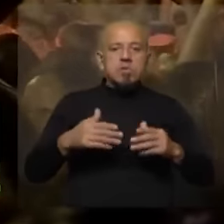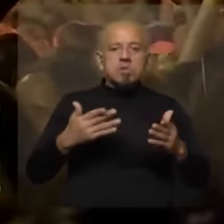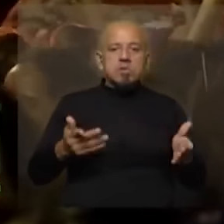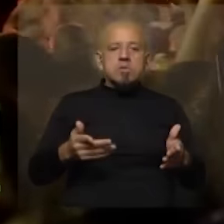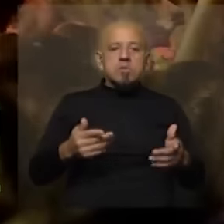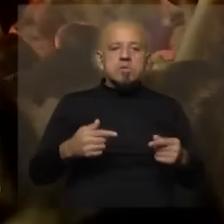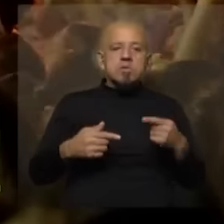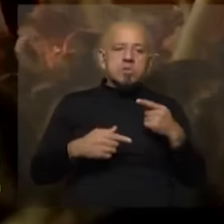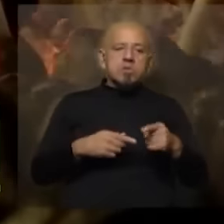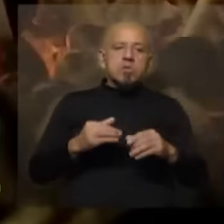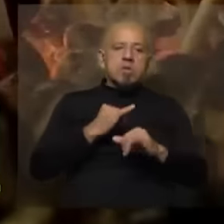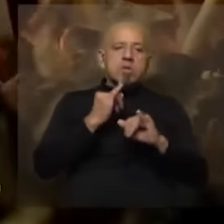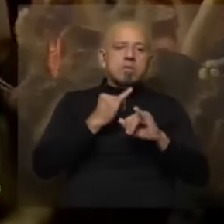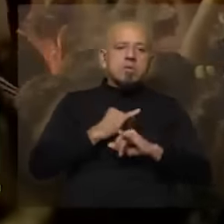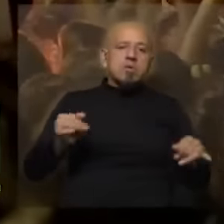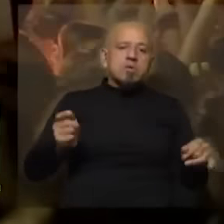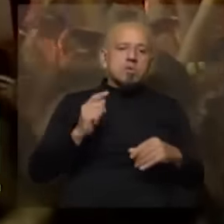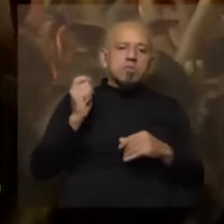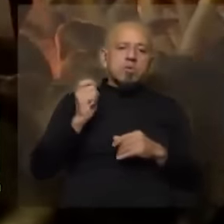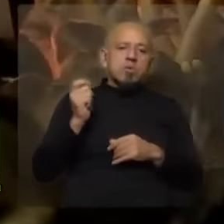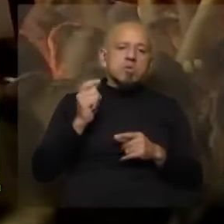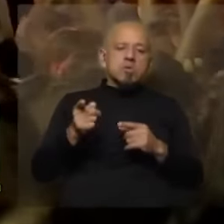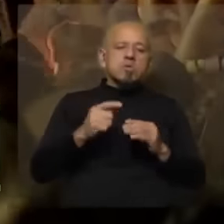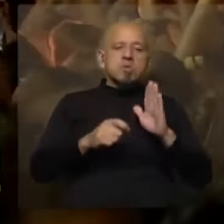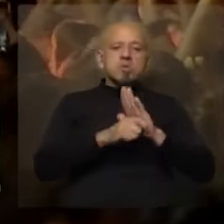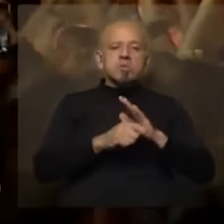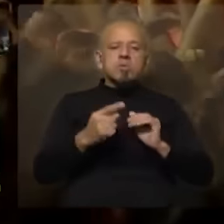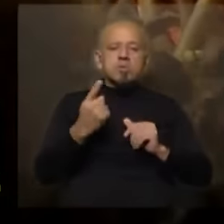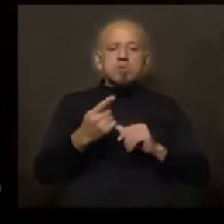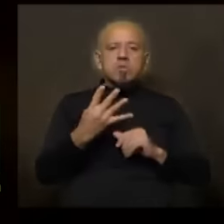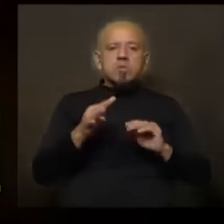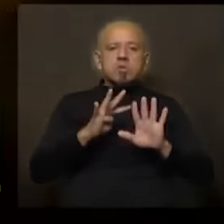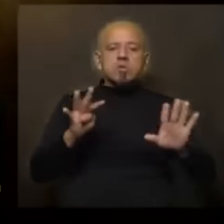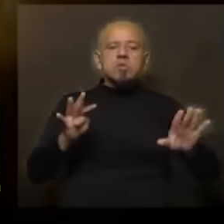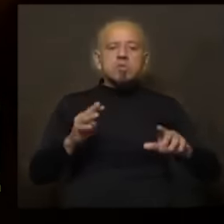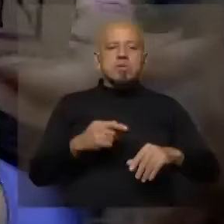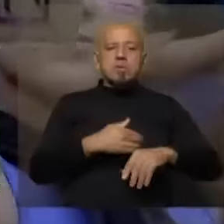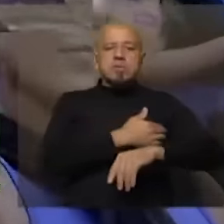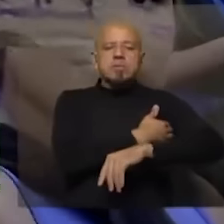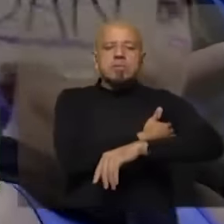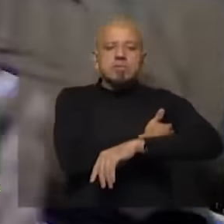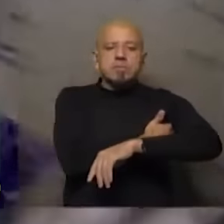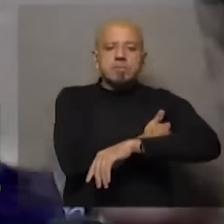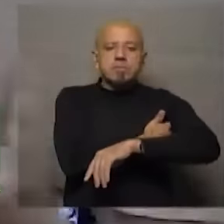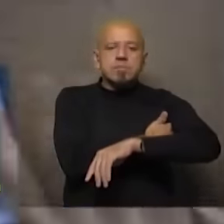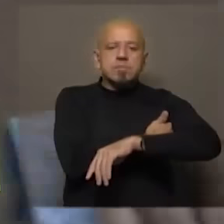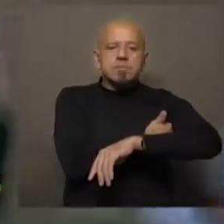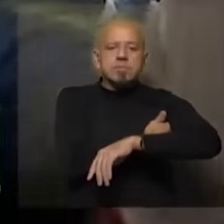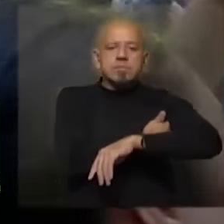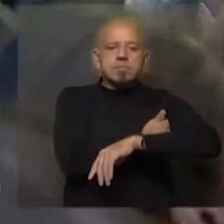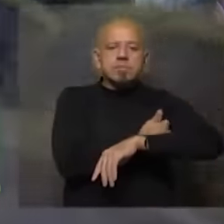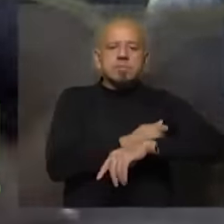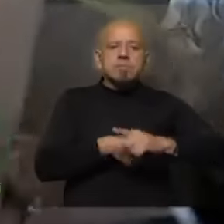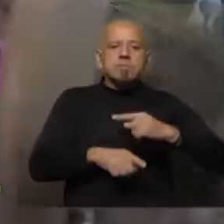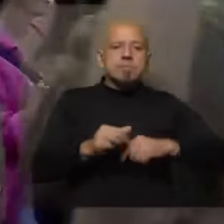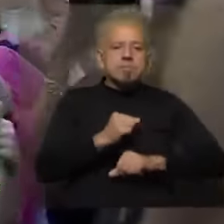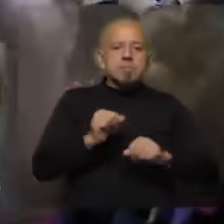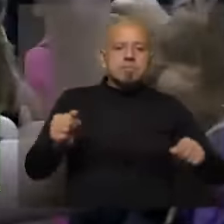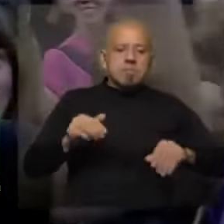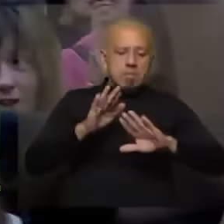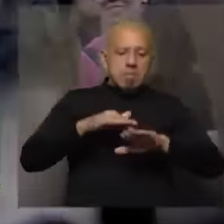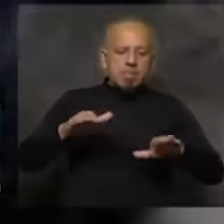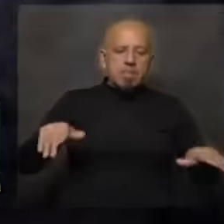delitos contra la paz pública, tipificados en el artículo 149 bis del Código Penal. Argumentan que no se puede tolerar el uso de niñas,